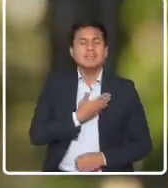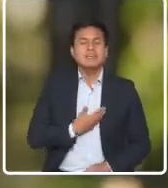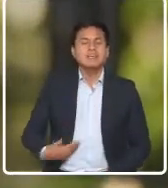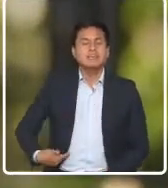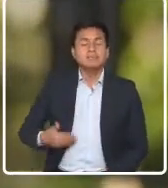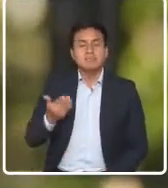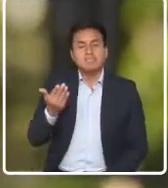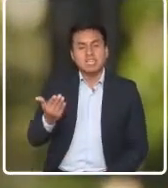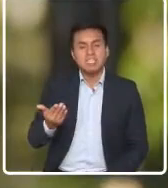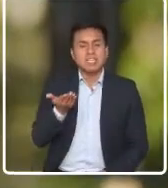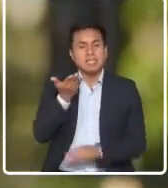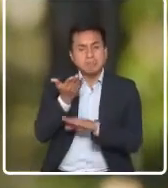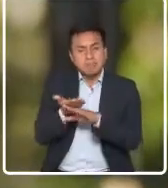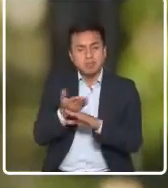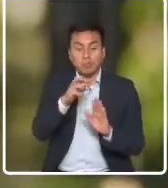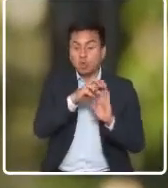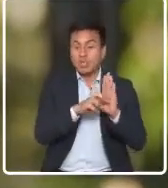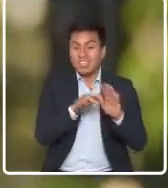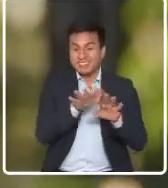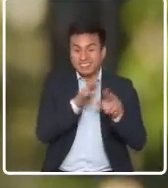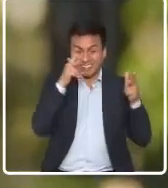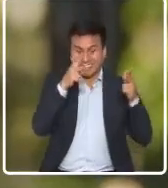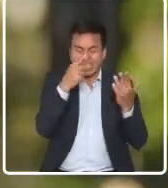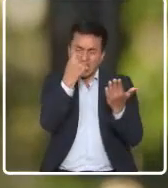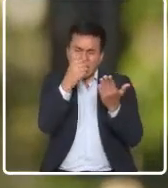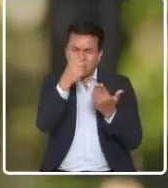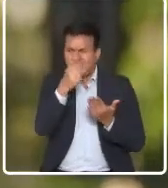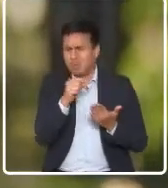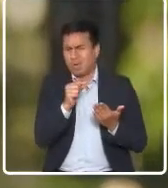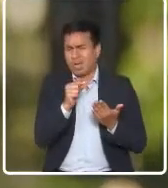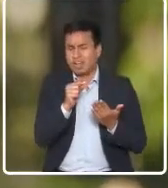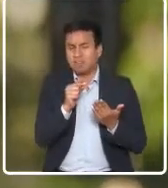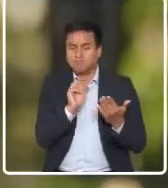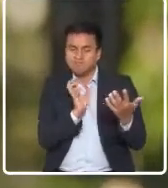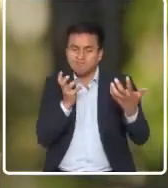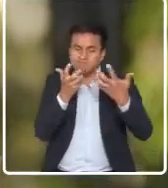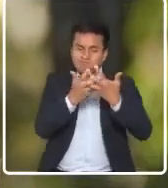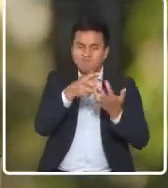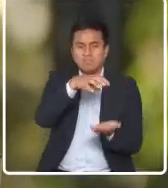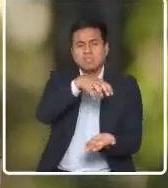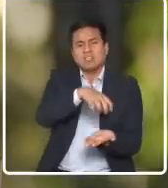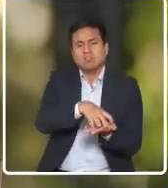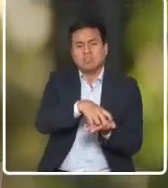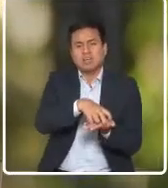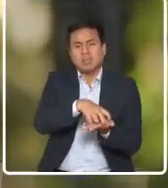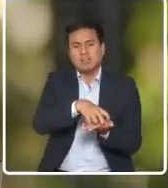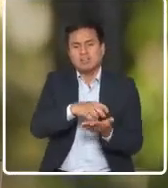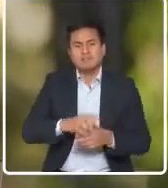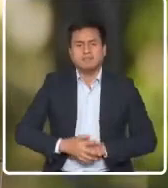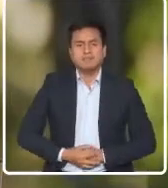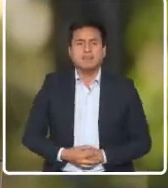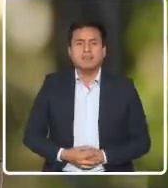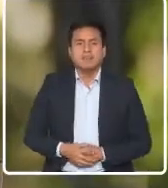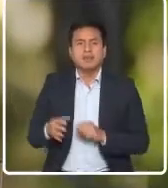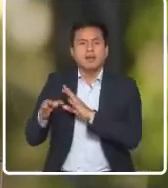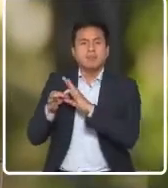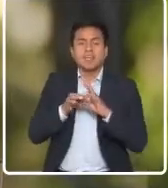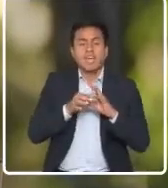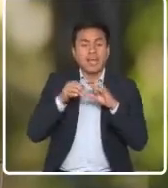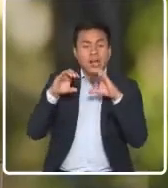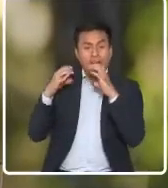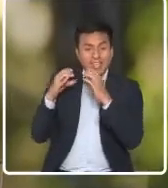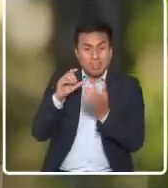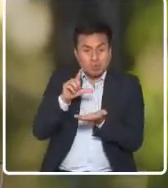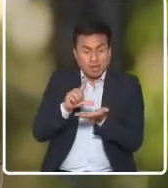Presidente, le pido que este proyecto sea evaluado con pertinencia territorial, porque Cauquenes,